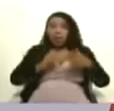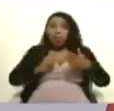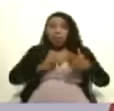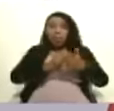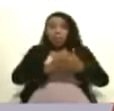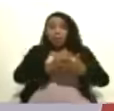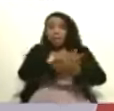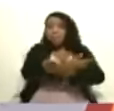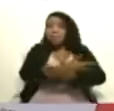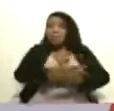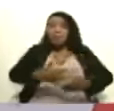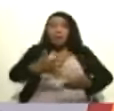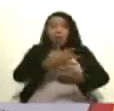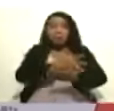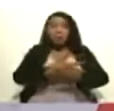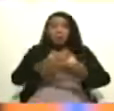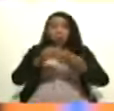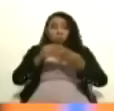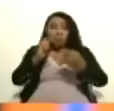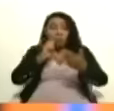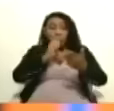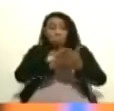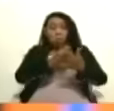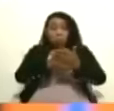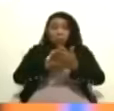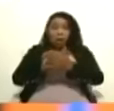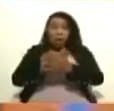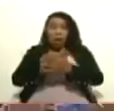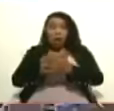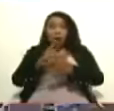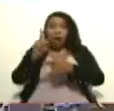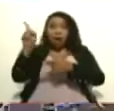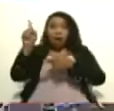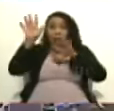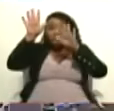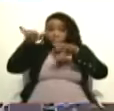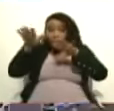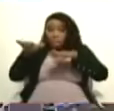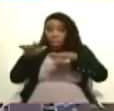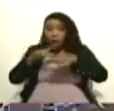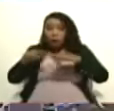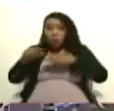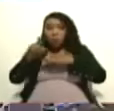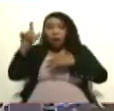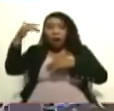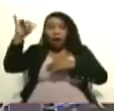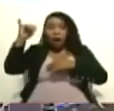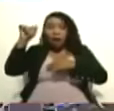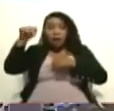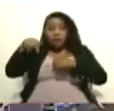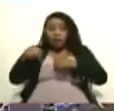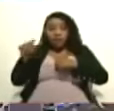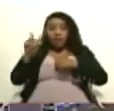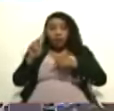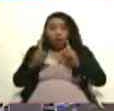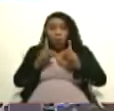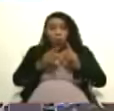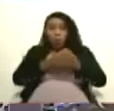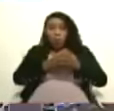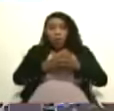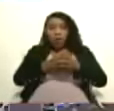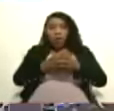millones y millones de dólares para que sus lacayos en Guyana y los lacayos que tienen también aquí en Venezuela más los medios de